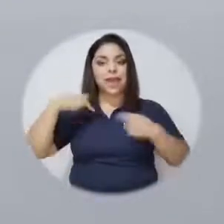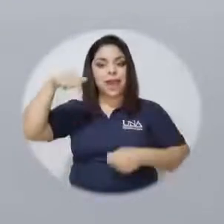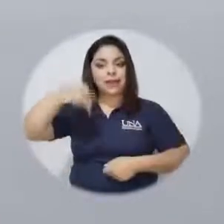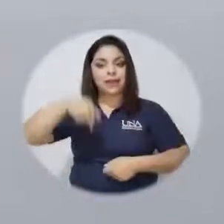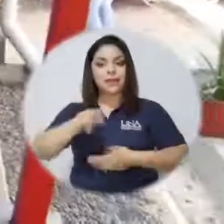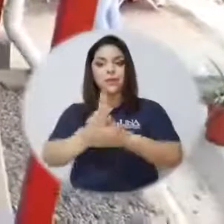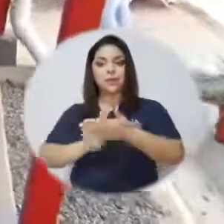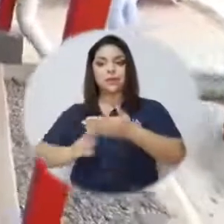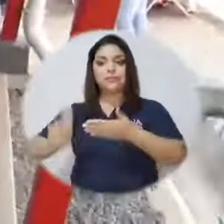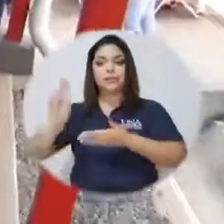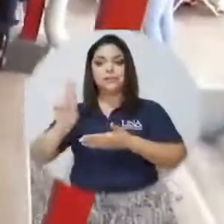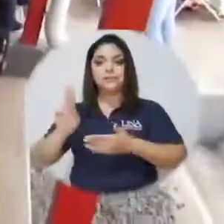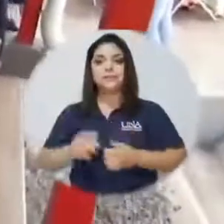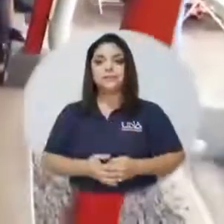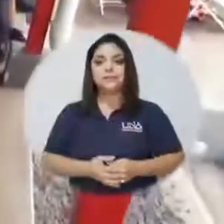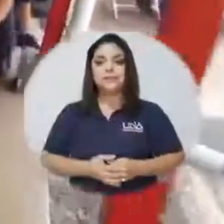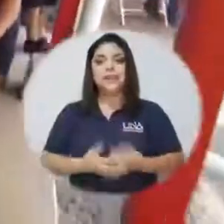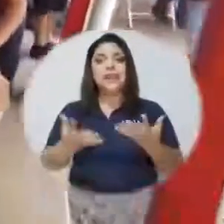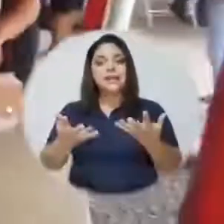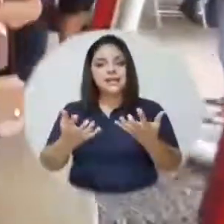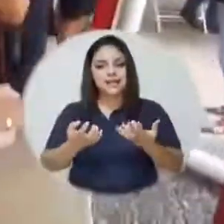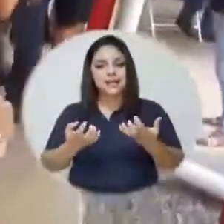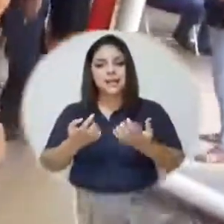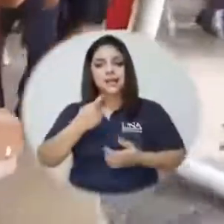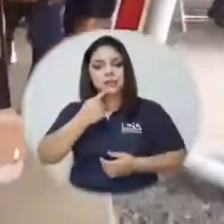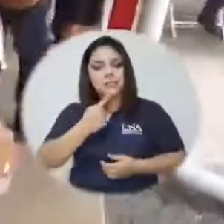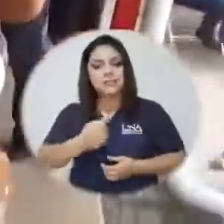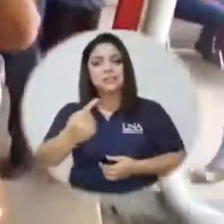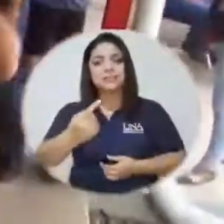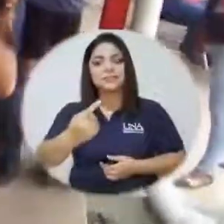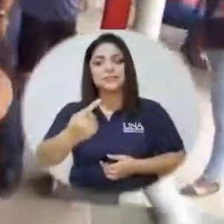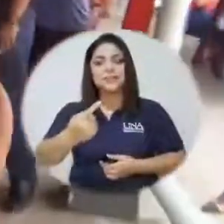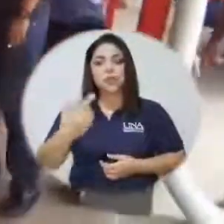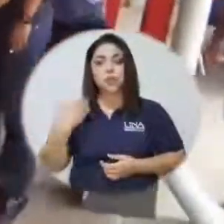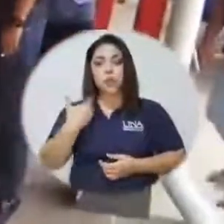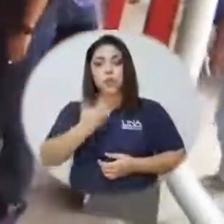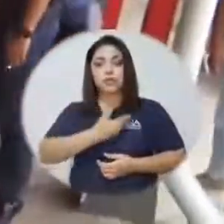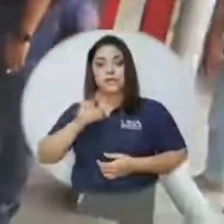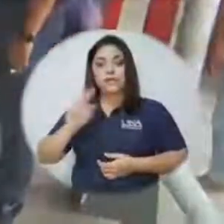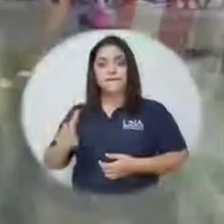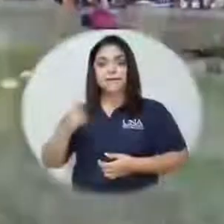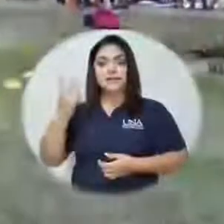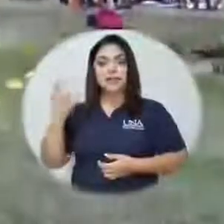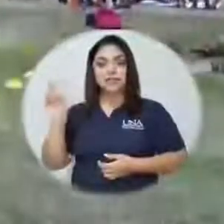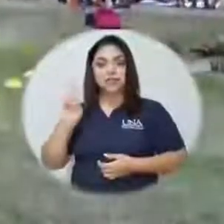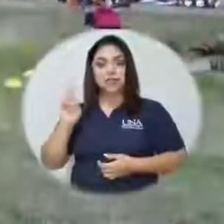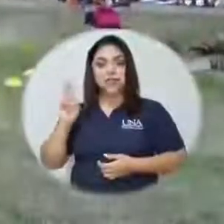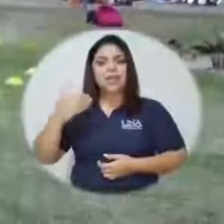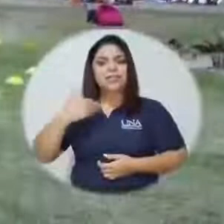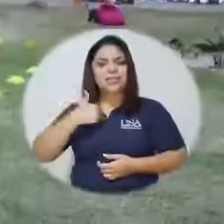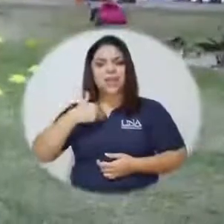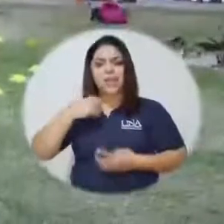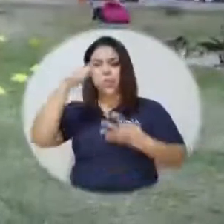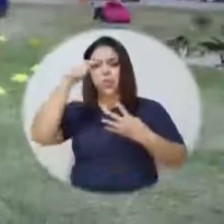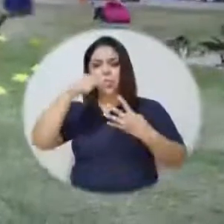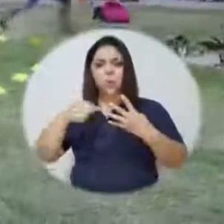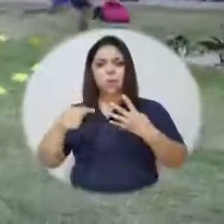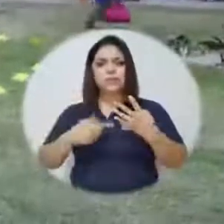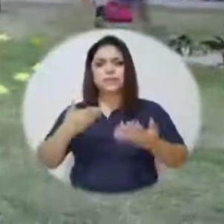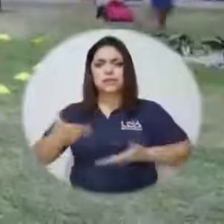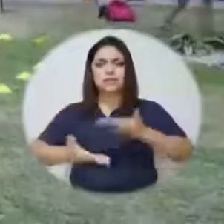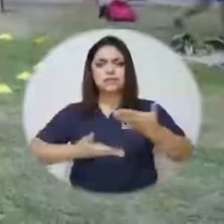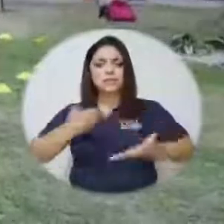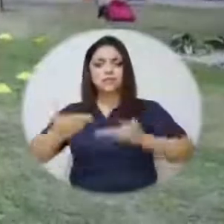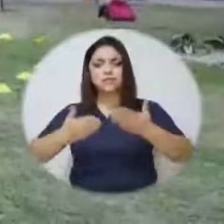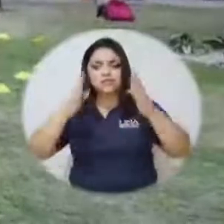universidad. Quisiera externarles que nuestra Vicerrectoría tiene los servicios, todos sus servicios abocados a